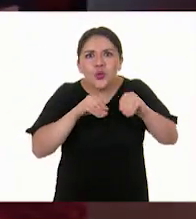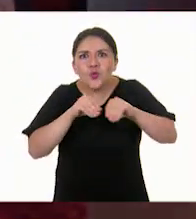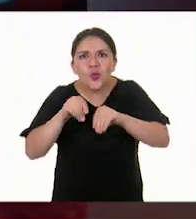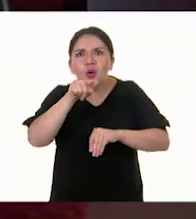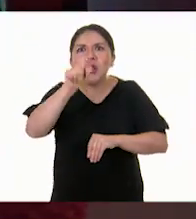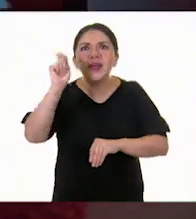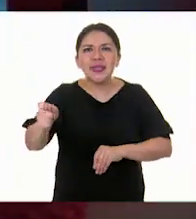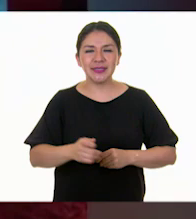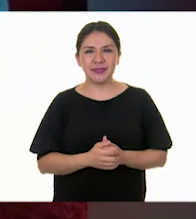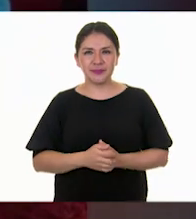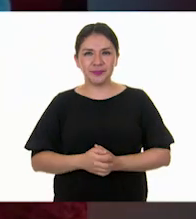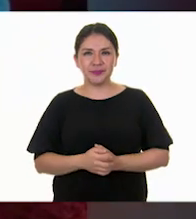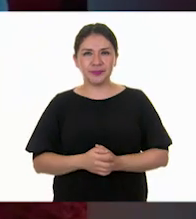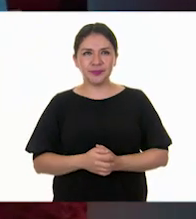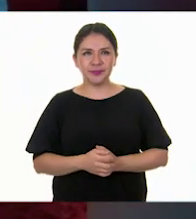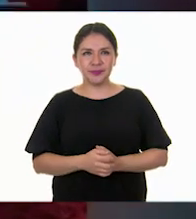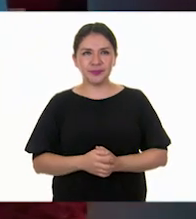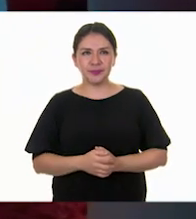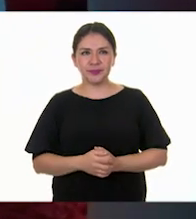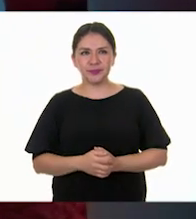hierba. ¿Willy?